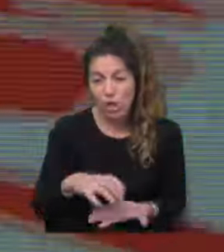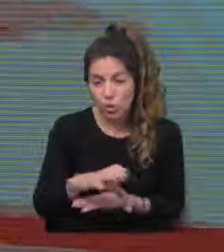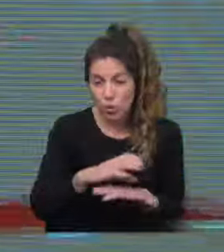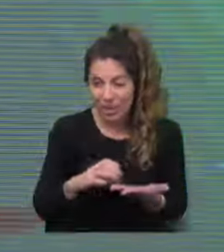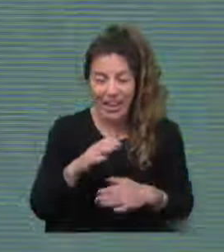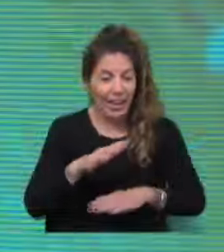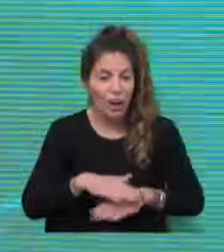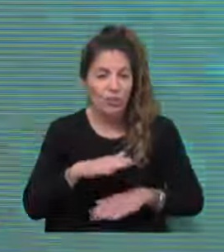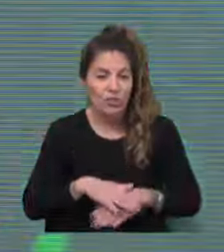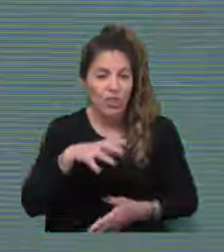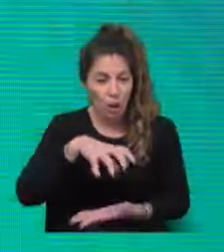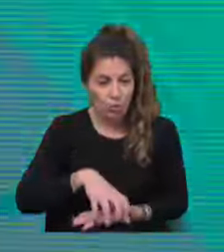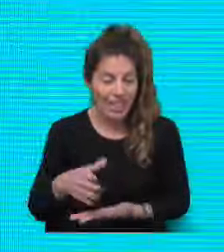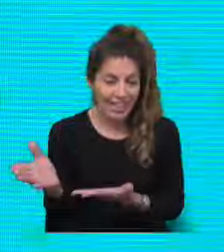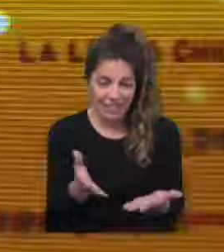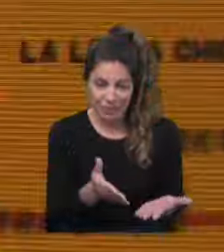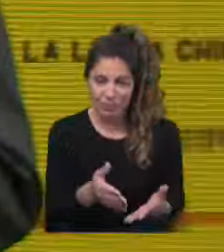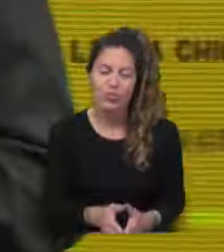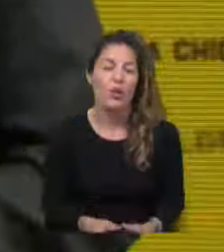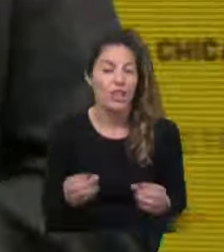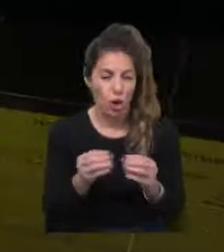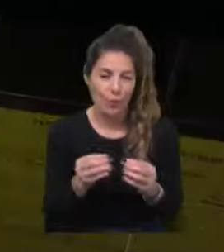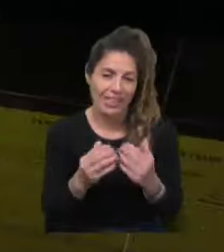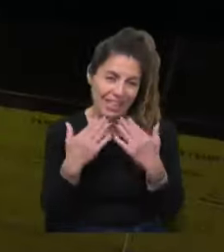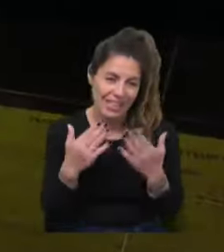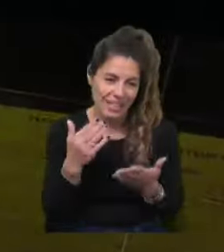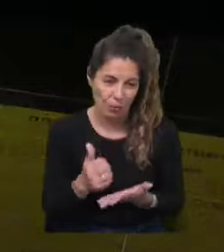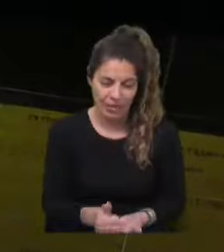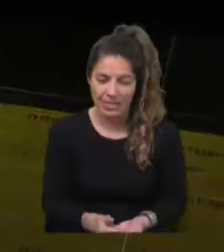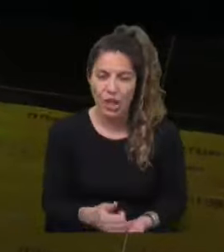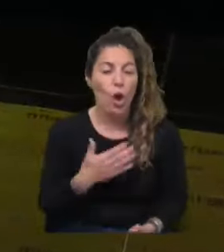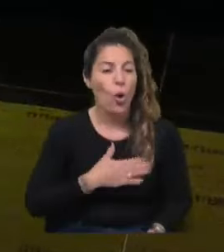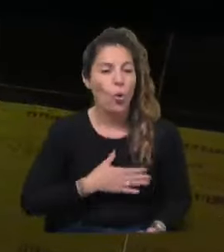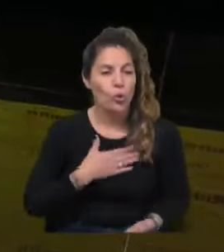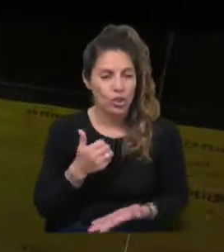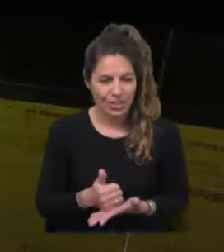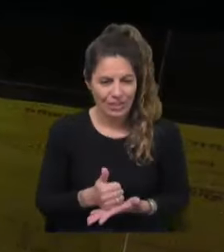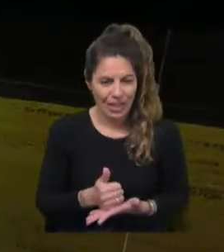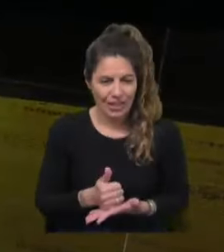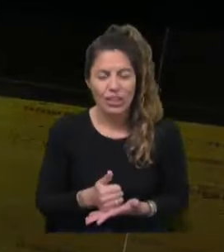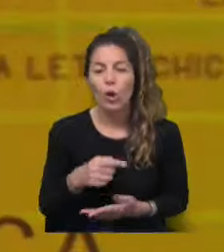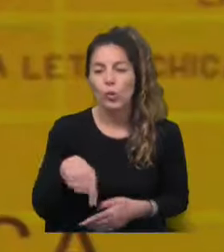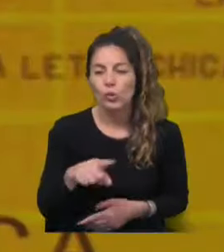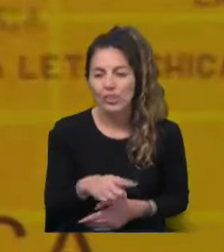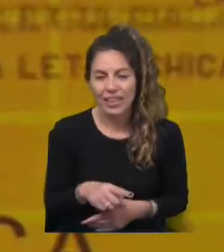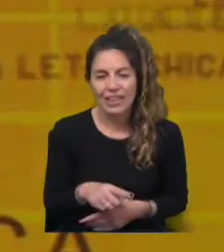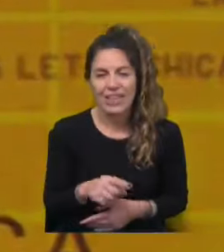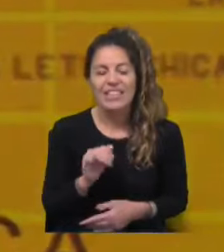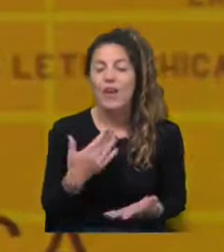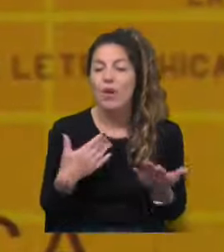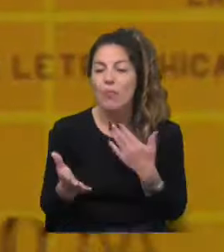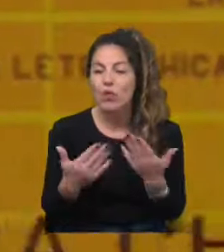se encarga la Usina. Recibimos a Marcela Schenk. Marcela, gracias, ¿cómo estás? Hola, un gusto estar contigo, Jorge, y bueno, y con ustedes. Y bueno, sí, vamos a estar